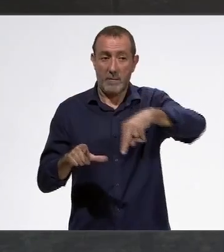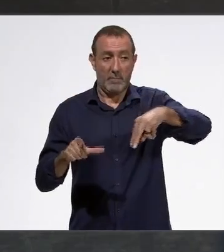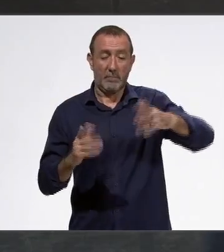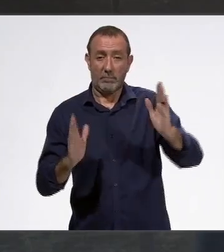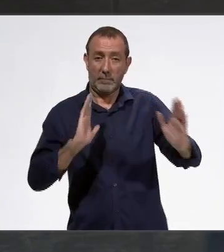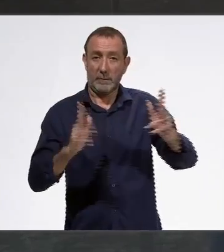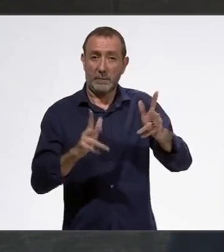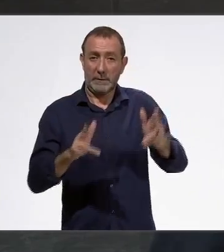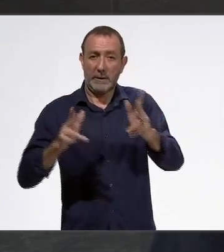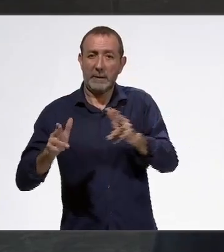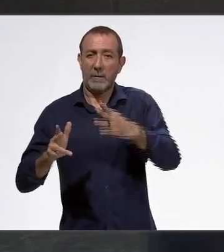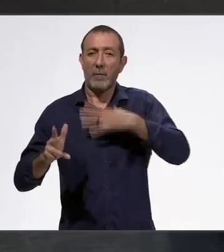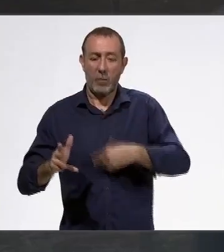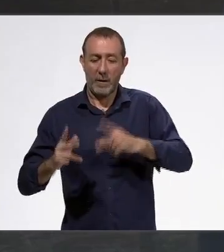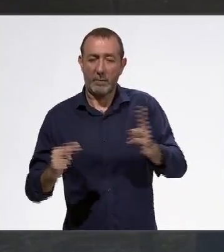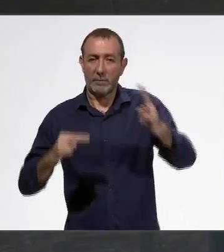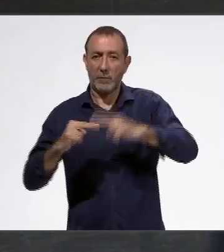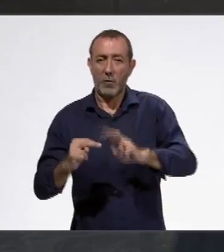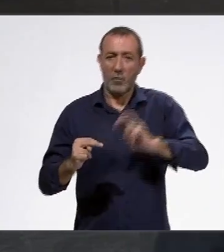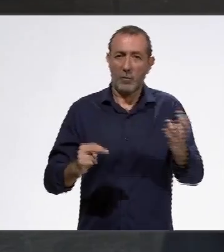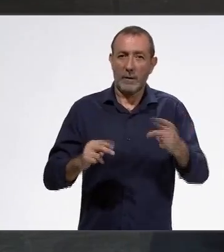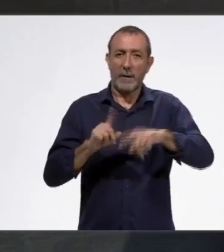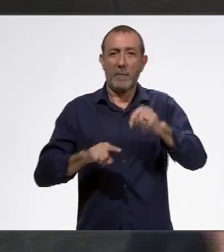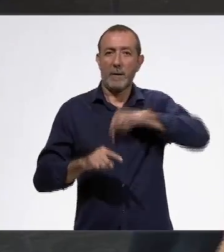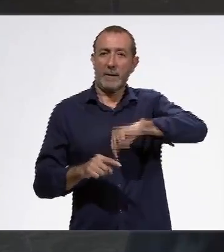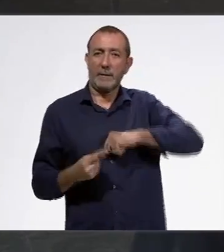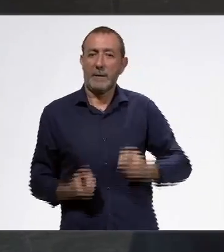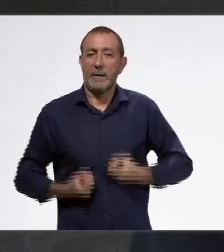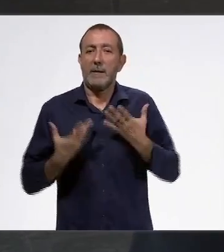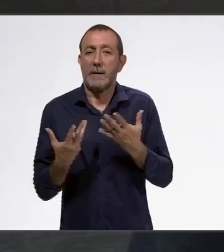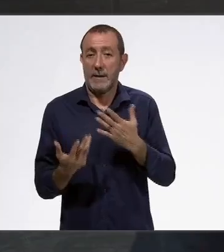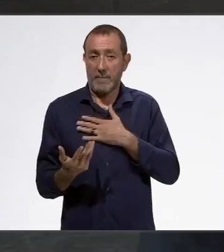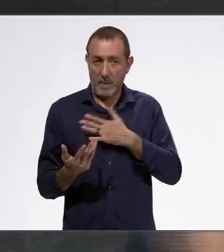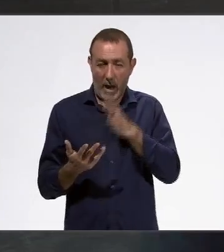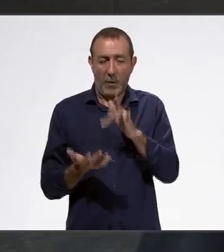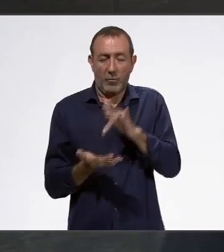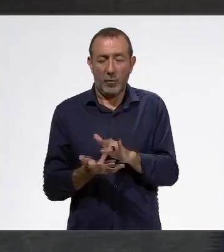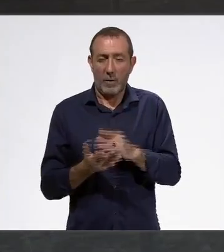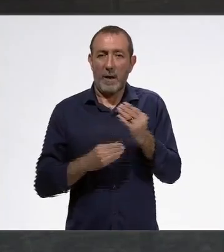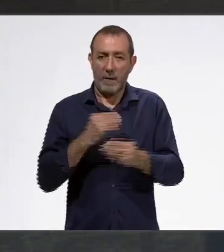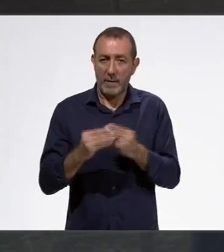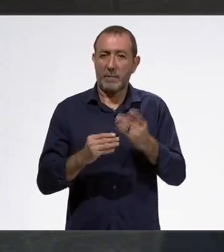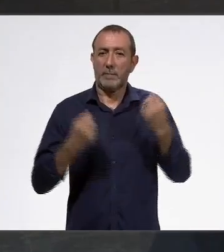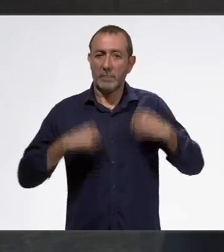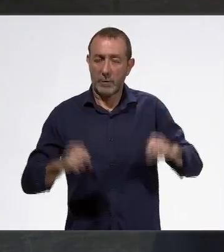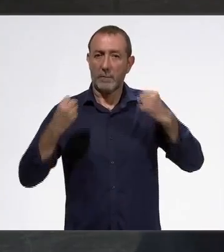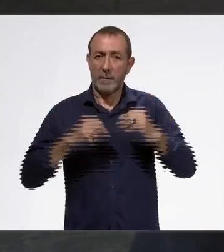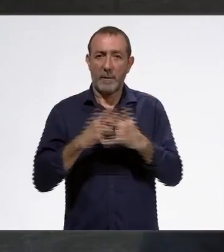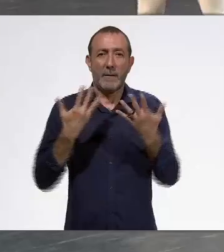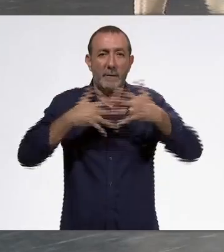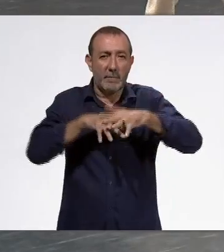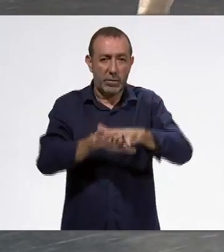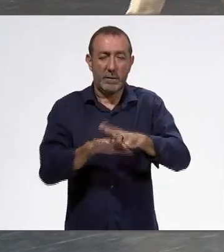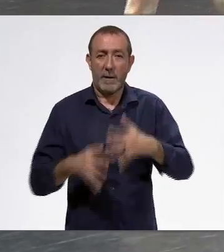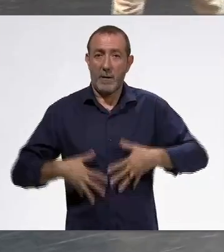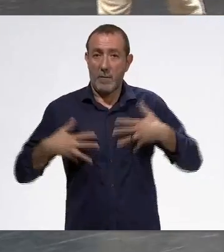me lleva a la otra según lo que he sentido y entonces pues bueno eso es lo que nos toca ahora hacer pases y como conjugar todas esas